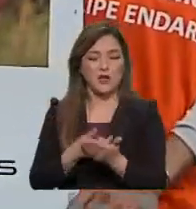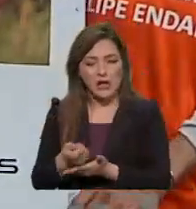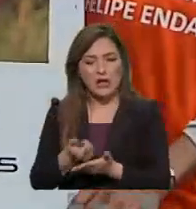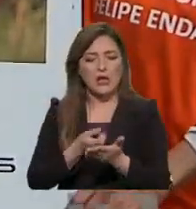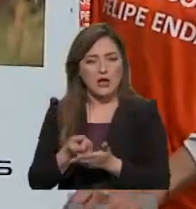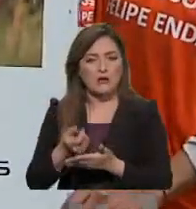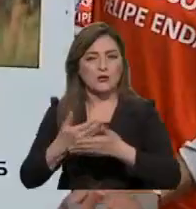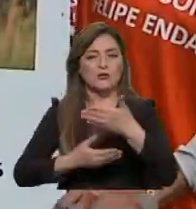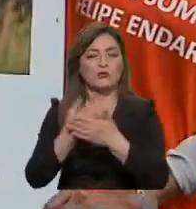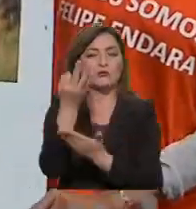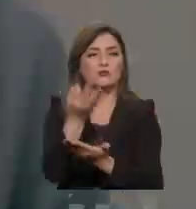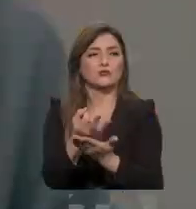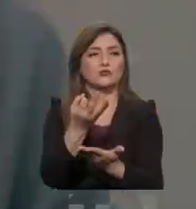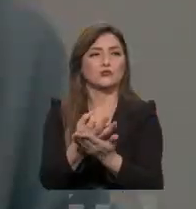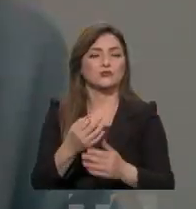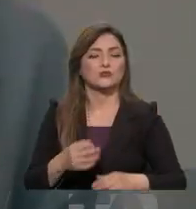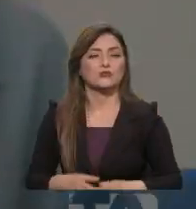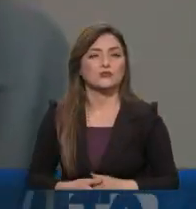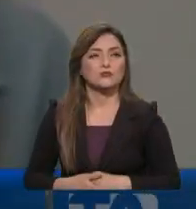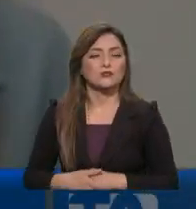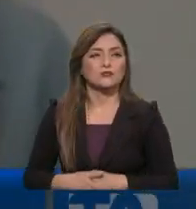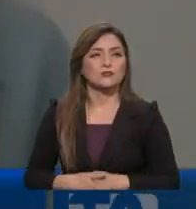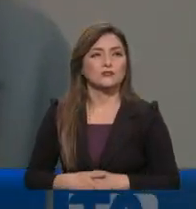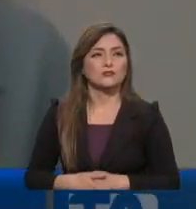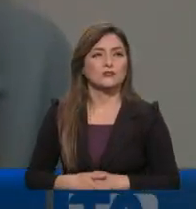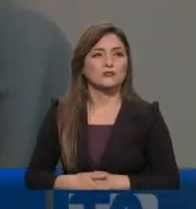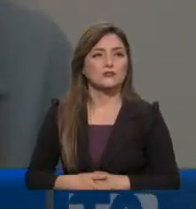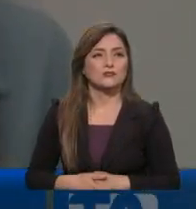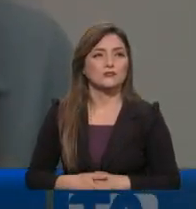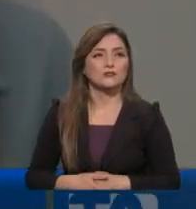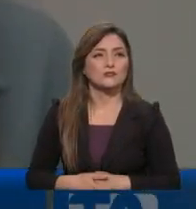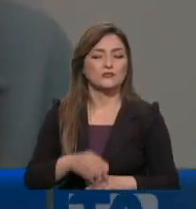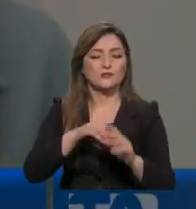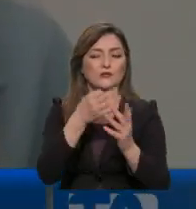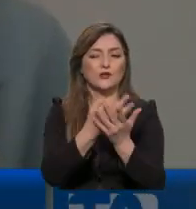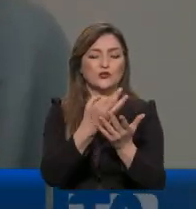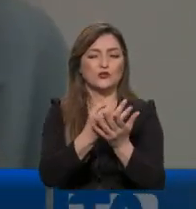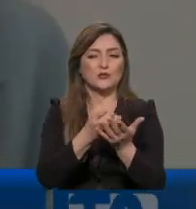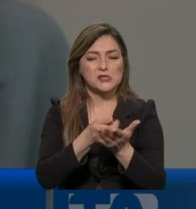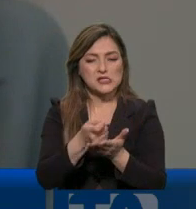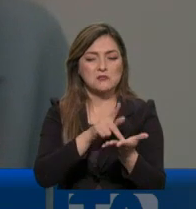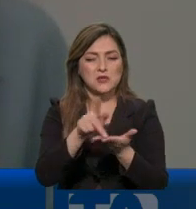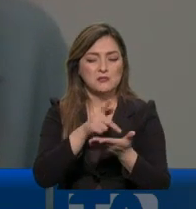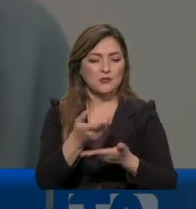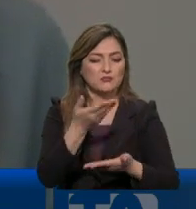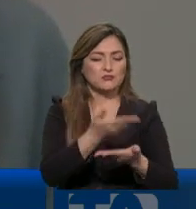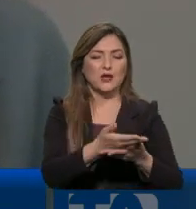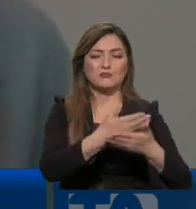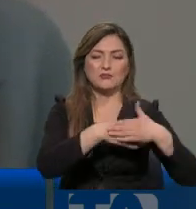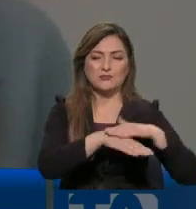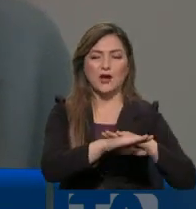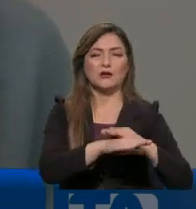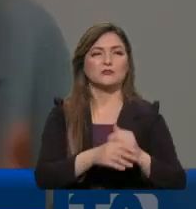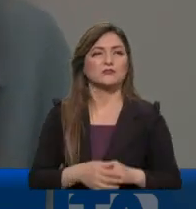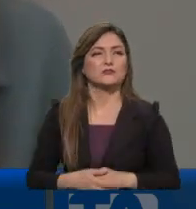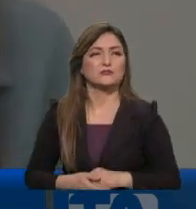está documentado en facturas. Que están puestas ya en el caso, que están judicializadas y que se